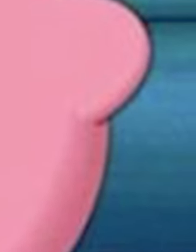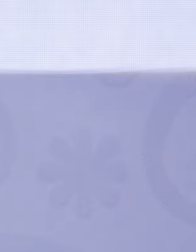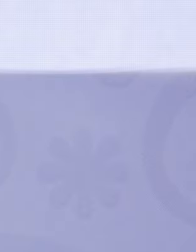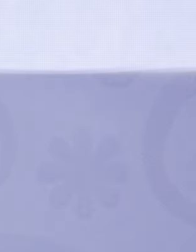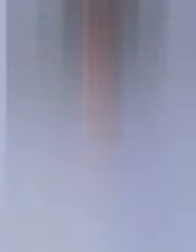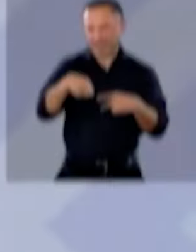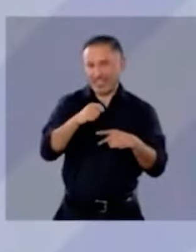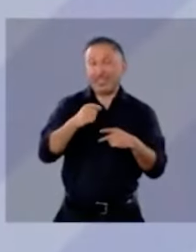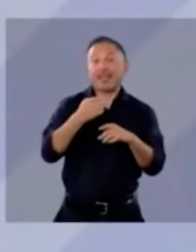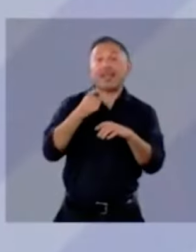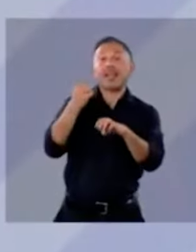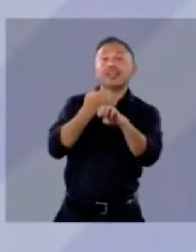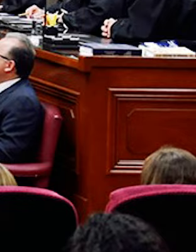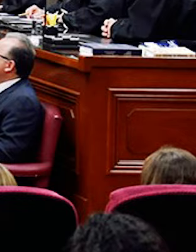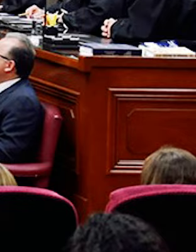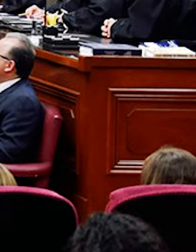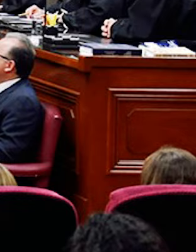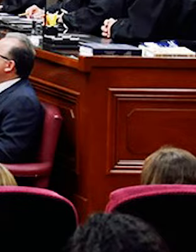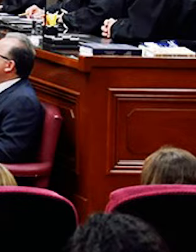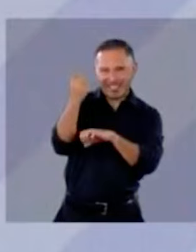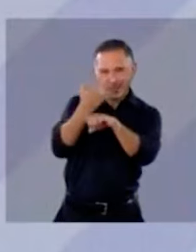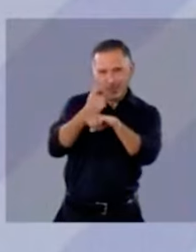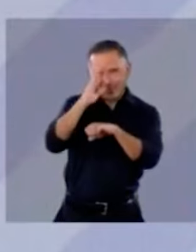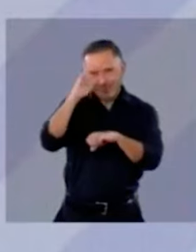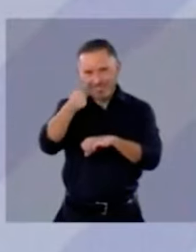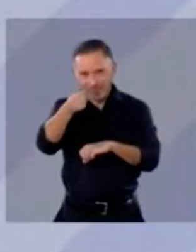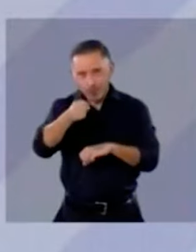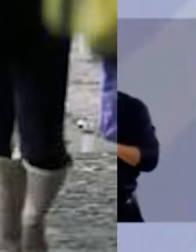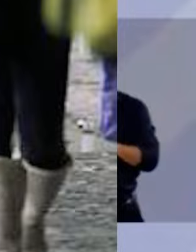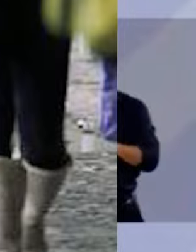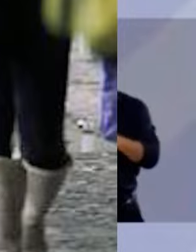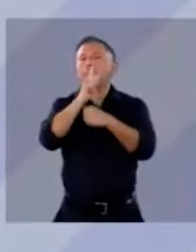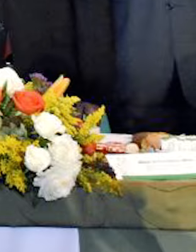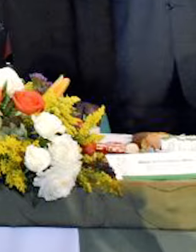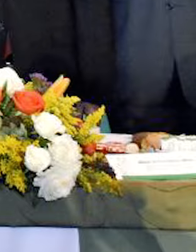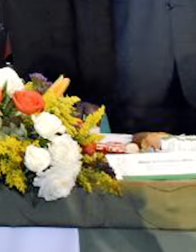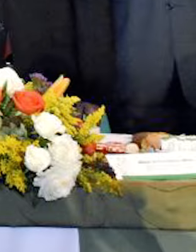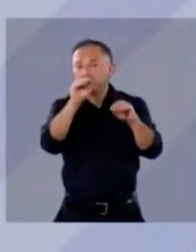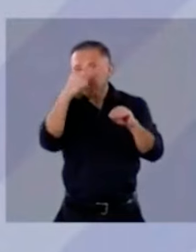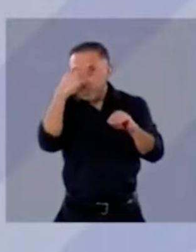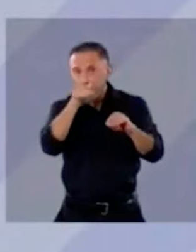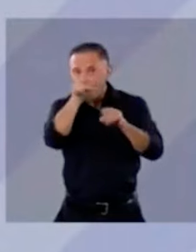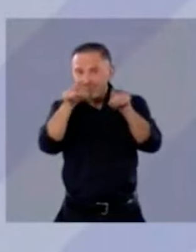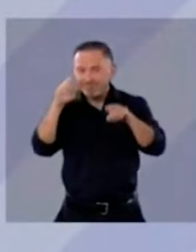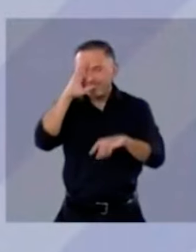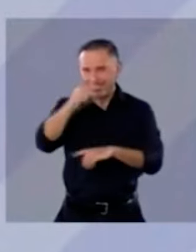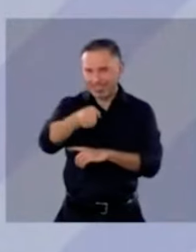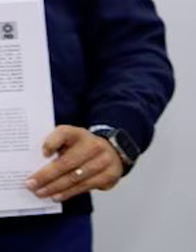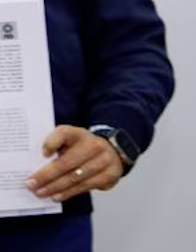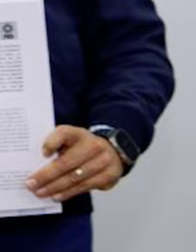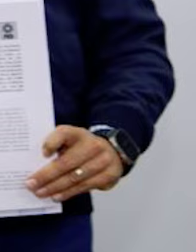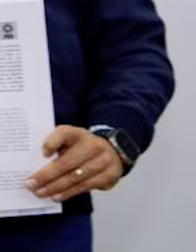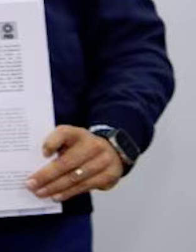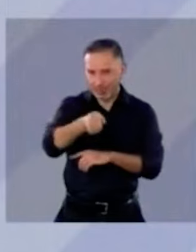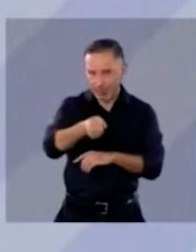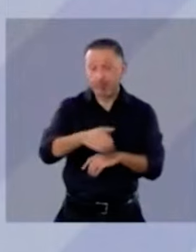de poderes De haber reforma al poder judicial Esta sería con los ministros elegidos por universidades Y barras de abogados Ella apoya a los gobiernos de coalición